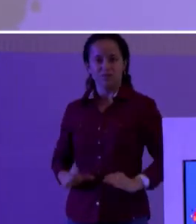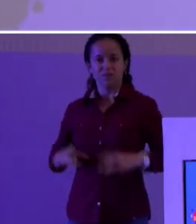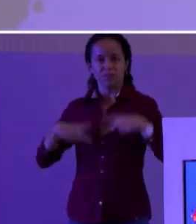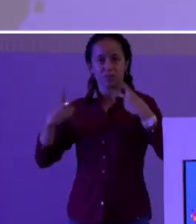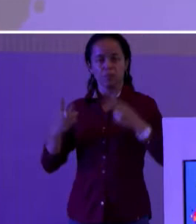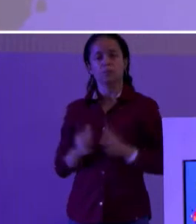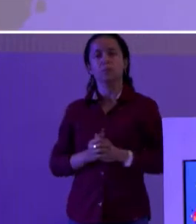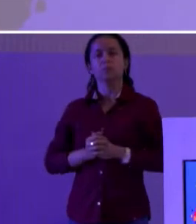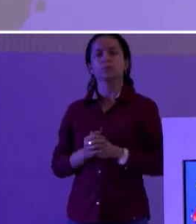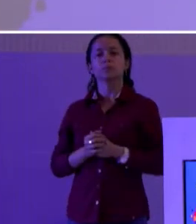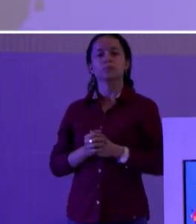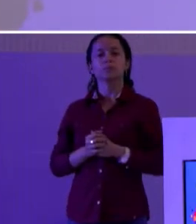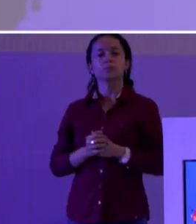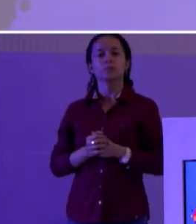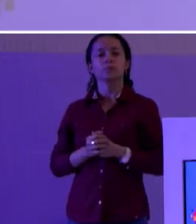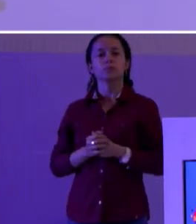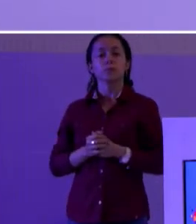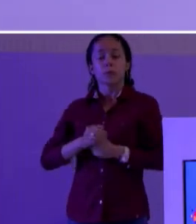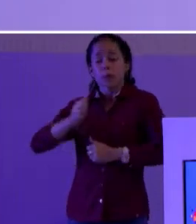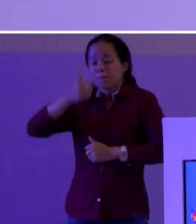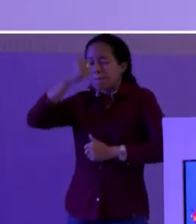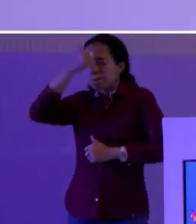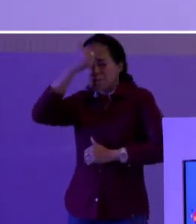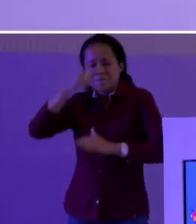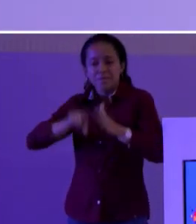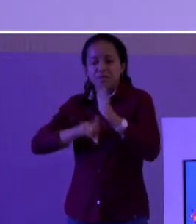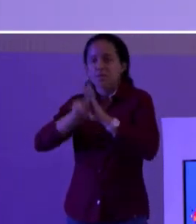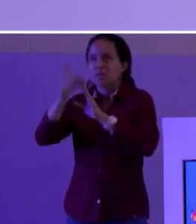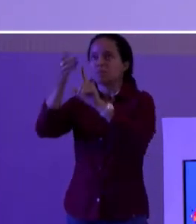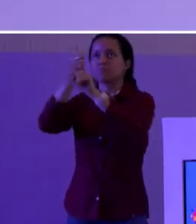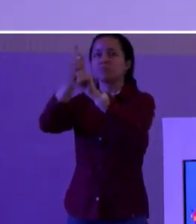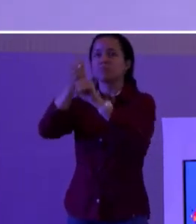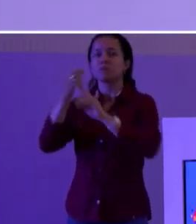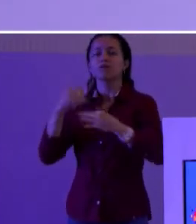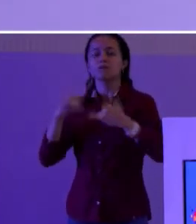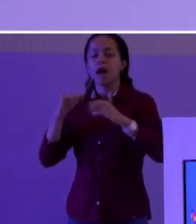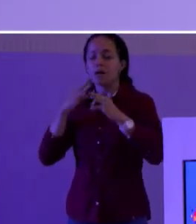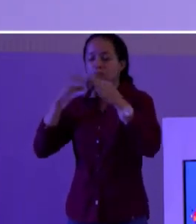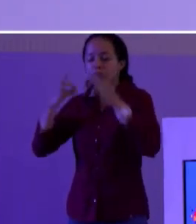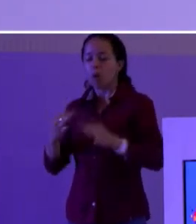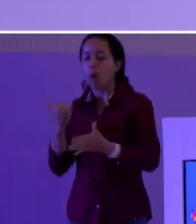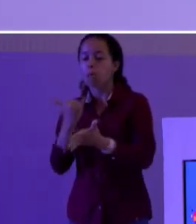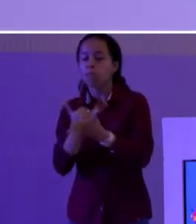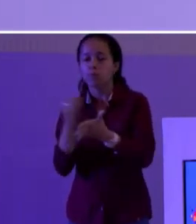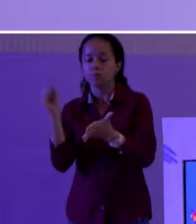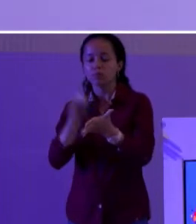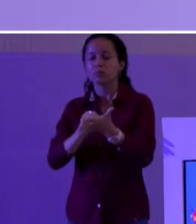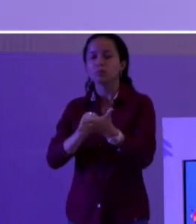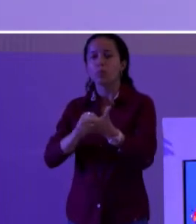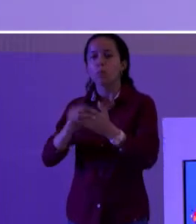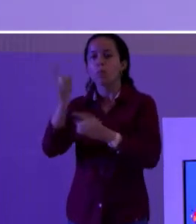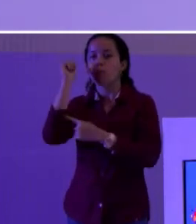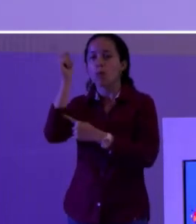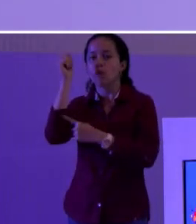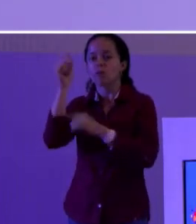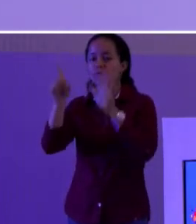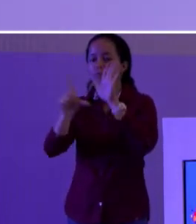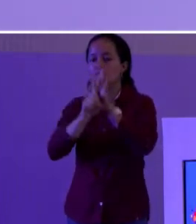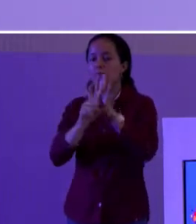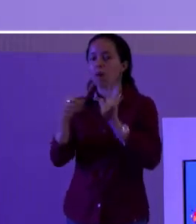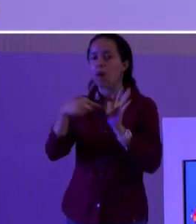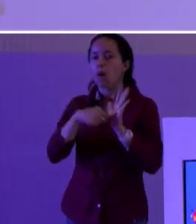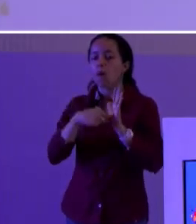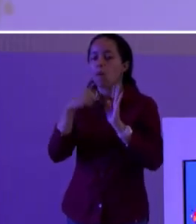civil. El principal logro, definimos una política pública de largo aliento, una